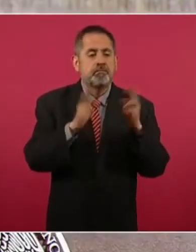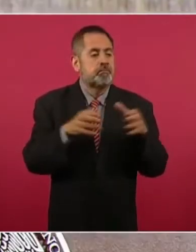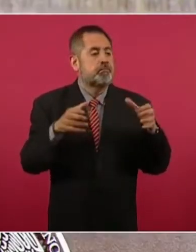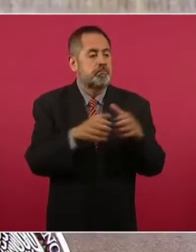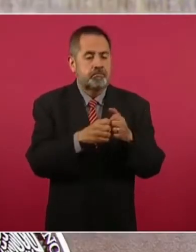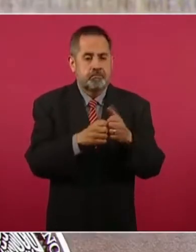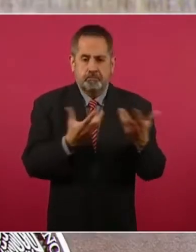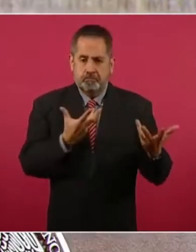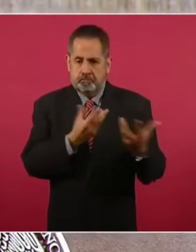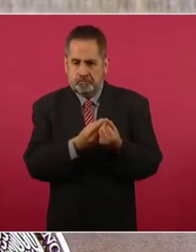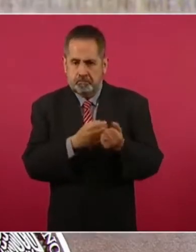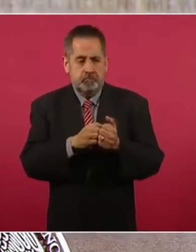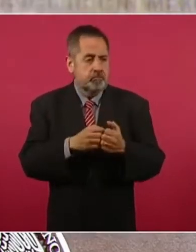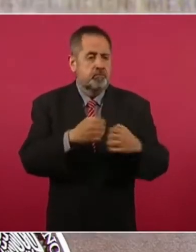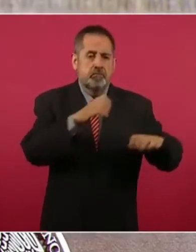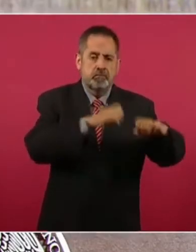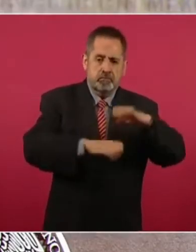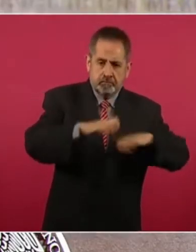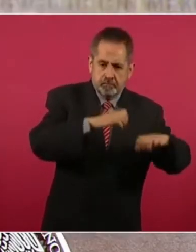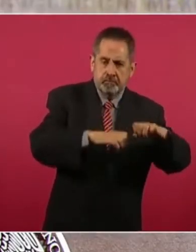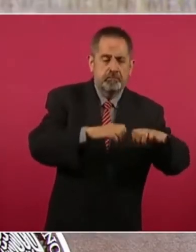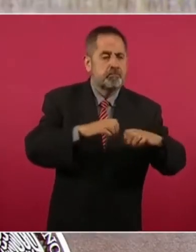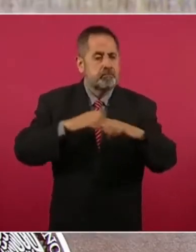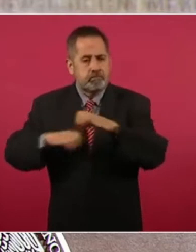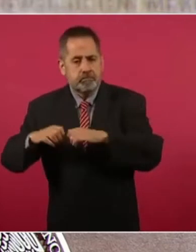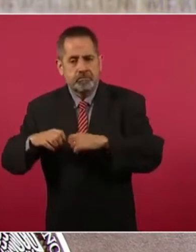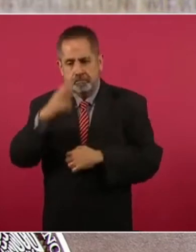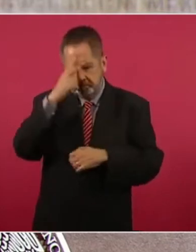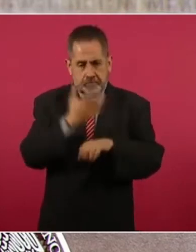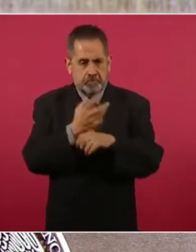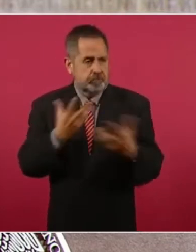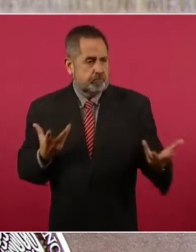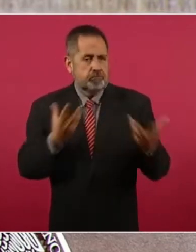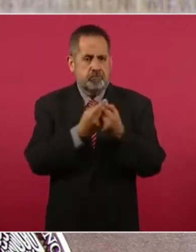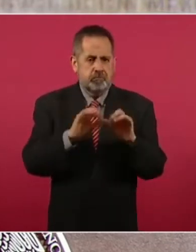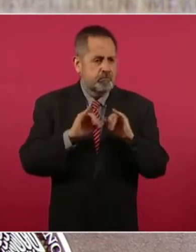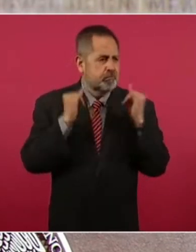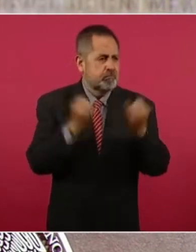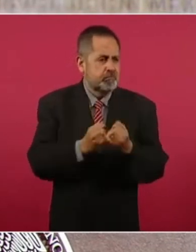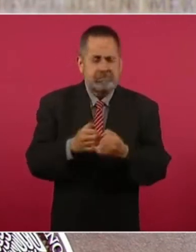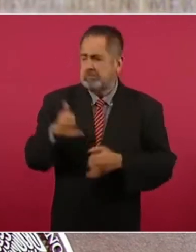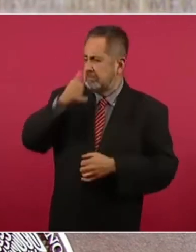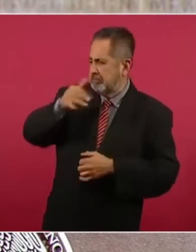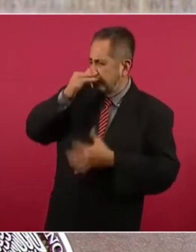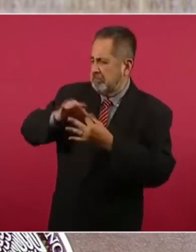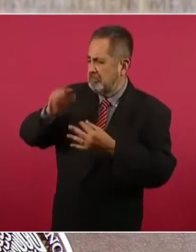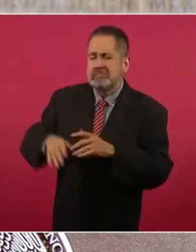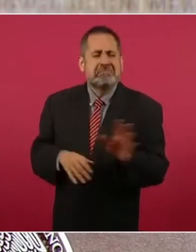conjunta de empresarios mexicanos con estadounidenses. No hubo ningún reclamo.